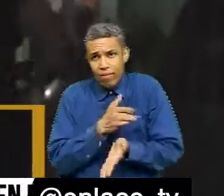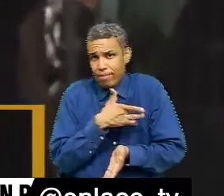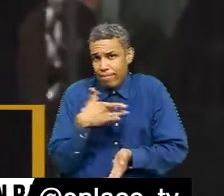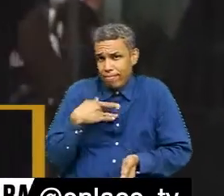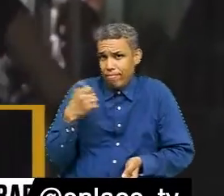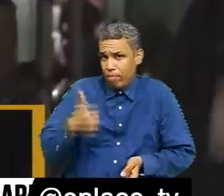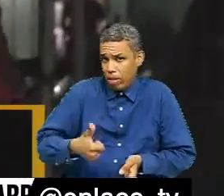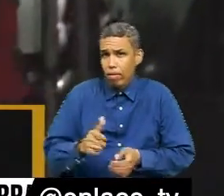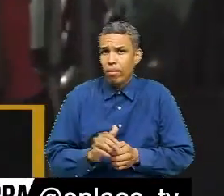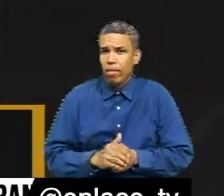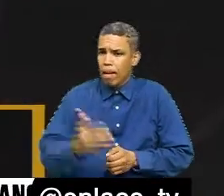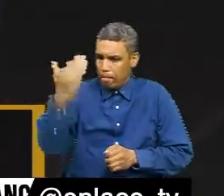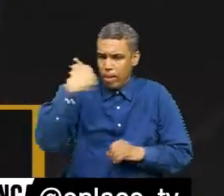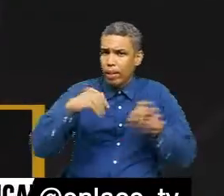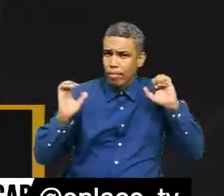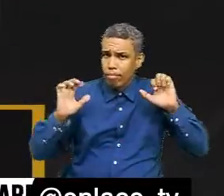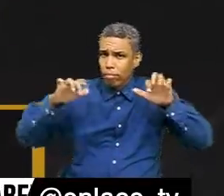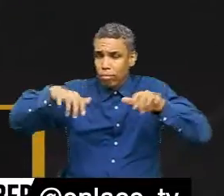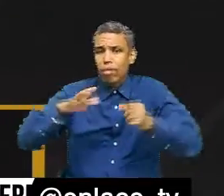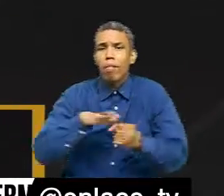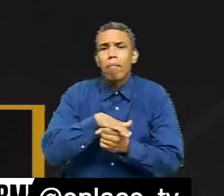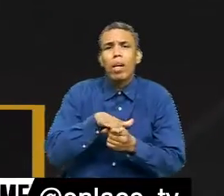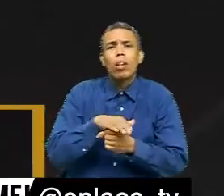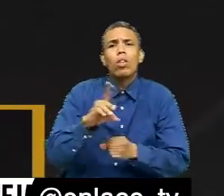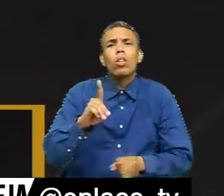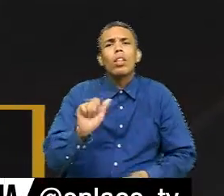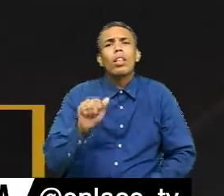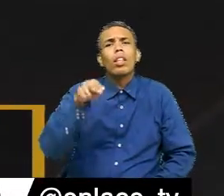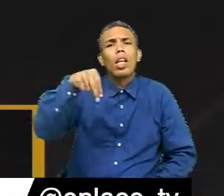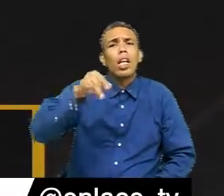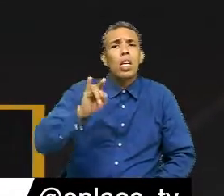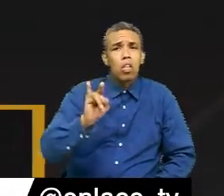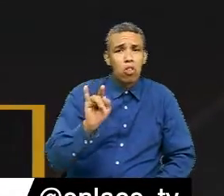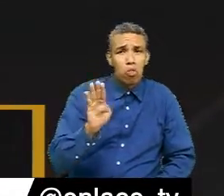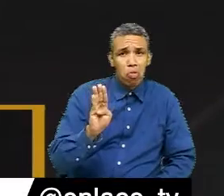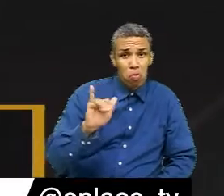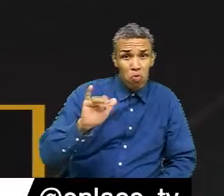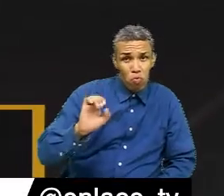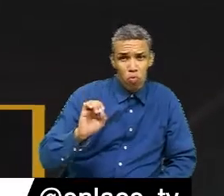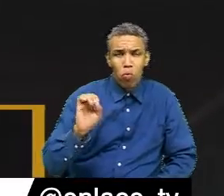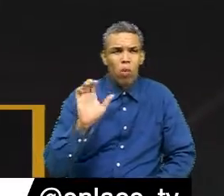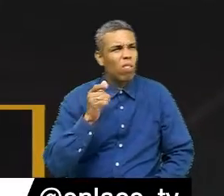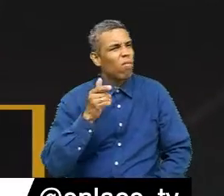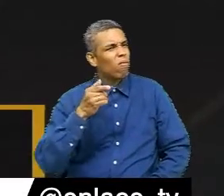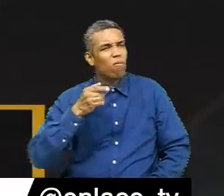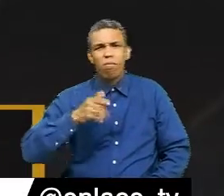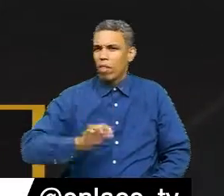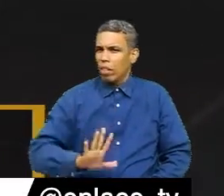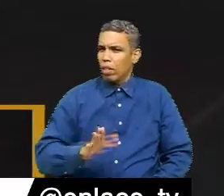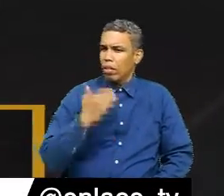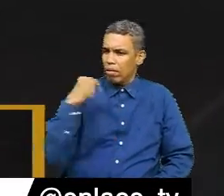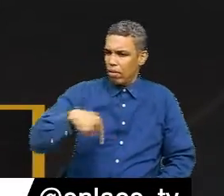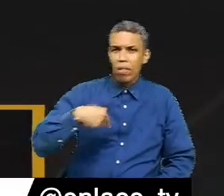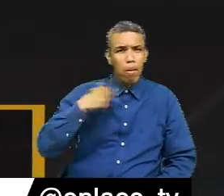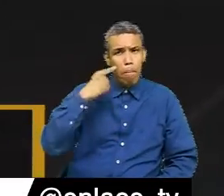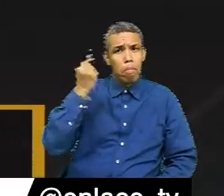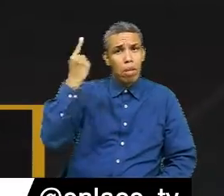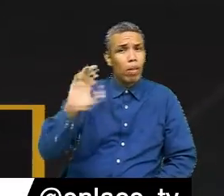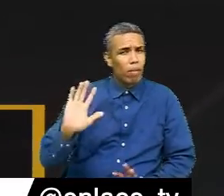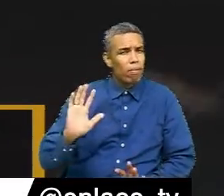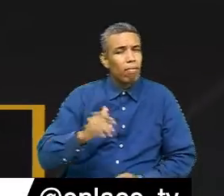que apoyarlo. Aquí en el barrio El Danubio creo que es primera vez que se hace esta actividad de Rumba Neón. También